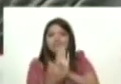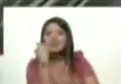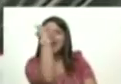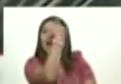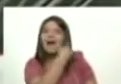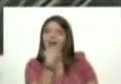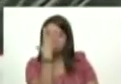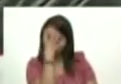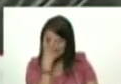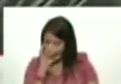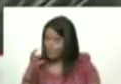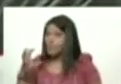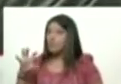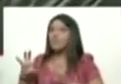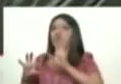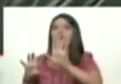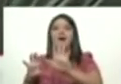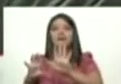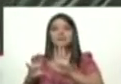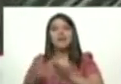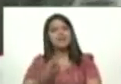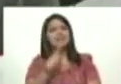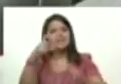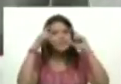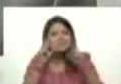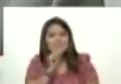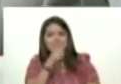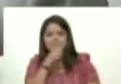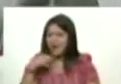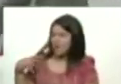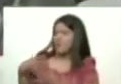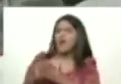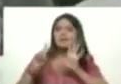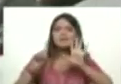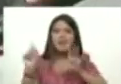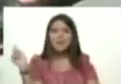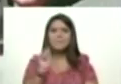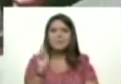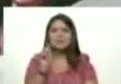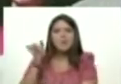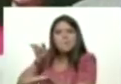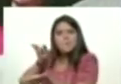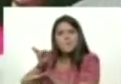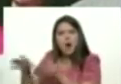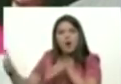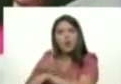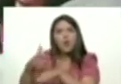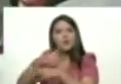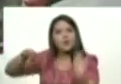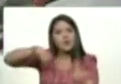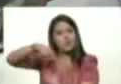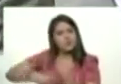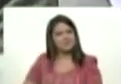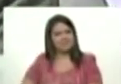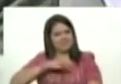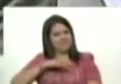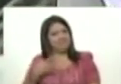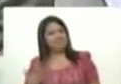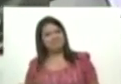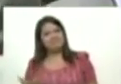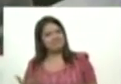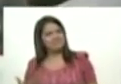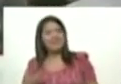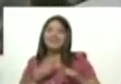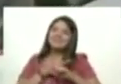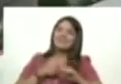Han dicho, señor Ramos Ayub, que en 6 meses tumba el gobierno revolucionario. Esa es la diferencia